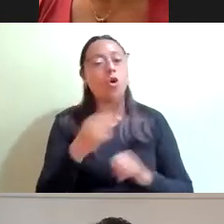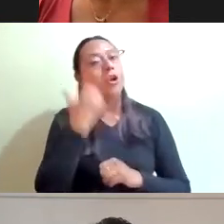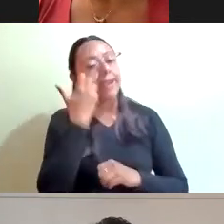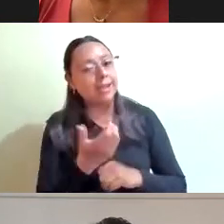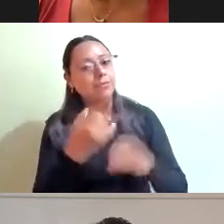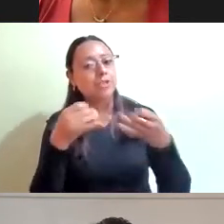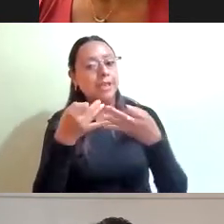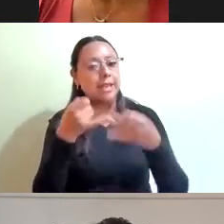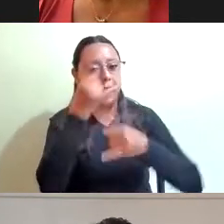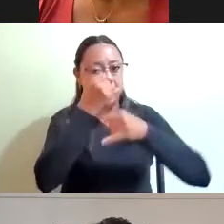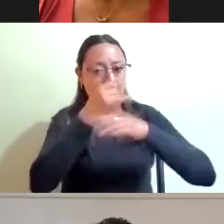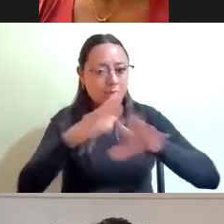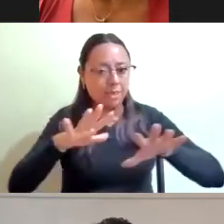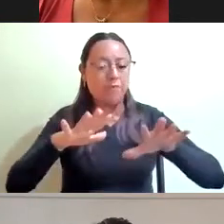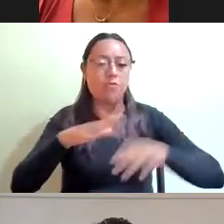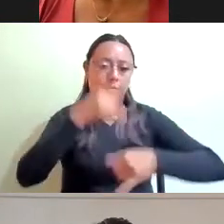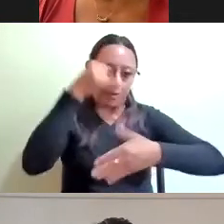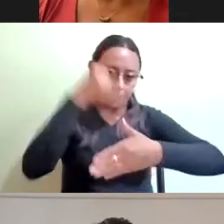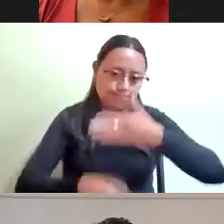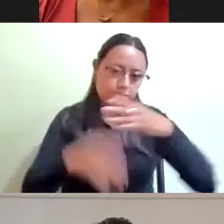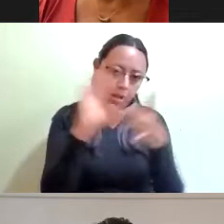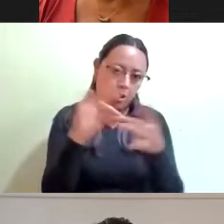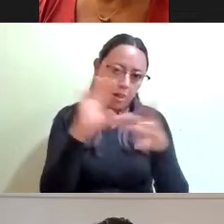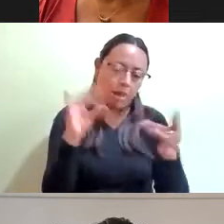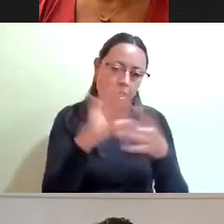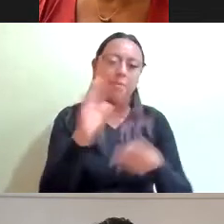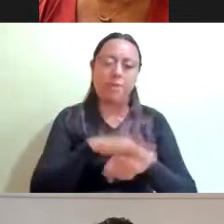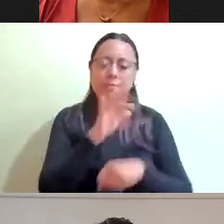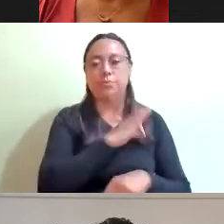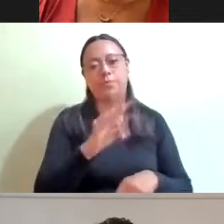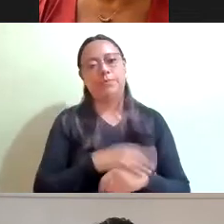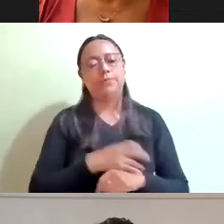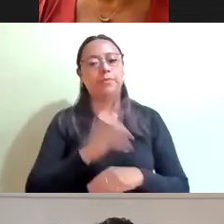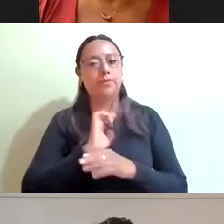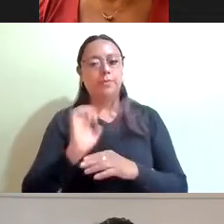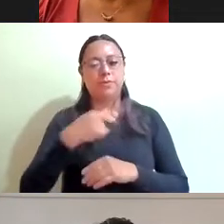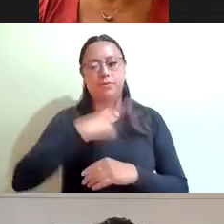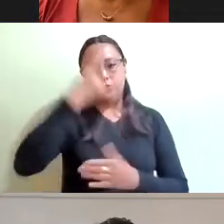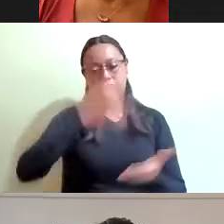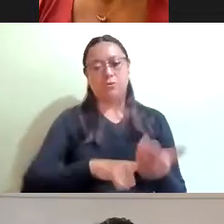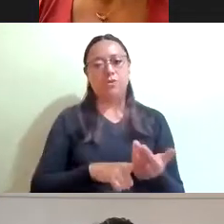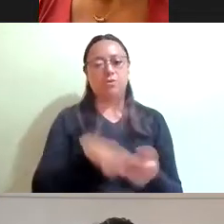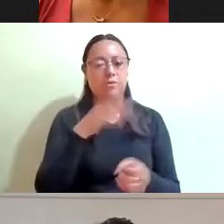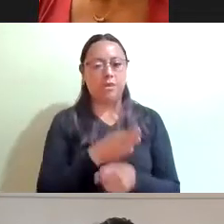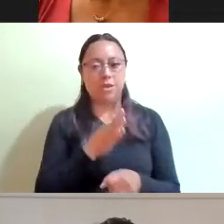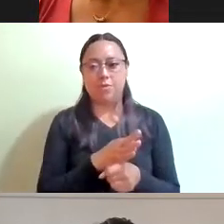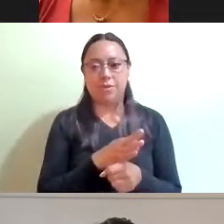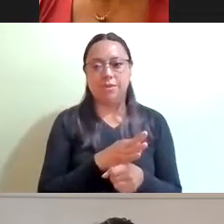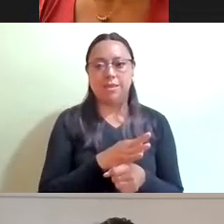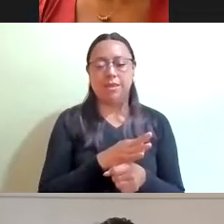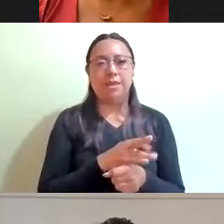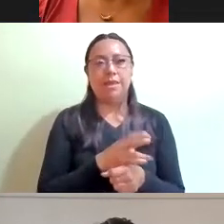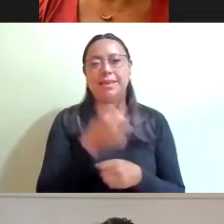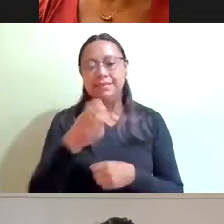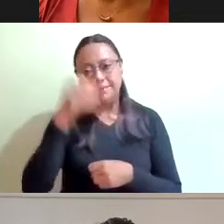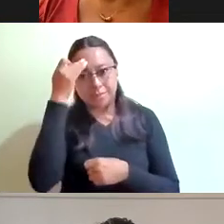Entonces, creo que en todos estos tiempos, pues estamos muy acotados del mismo y que